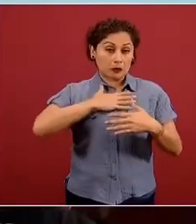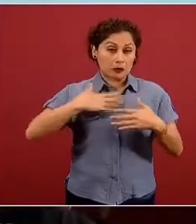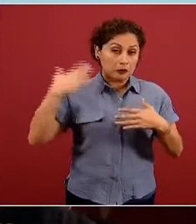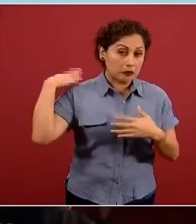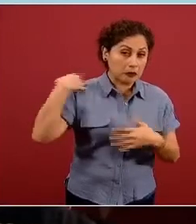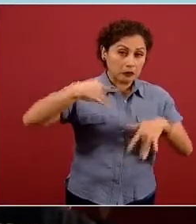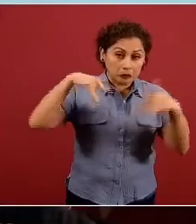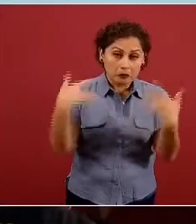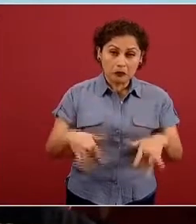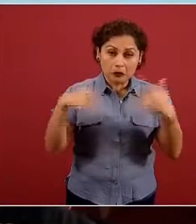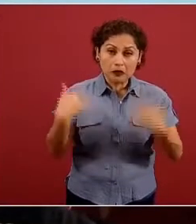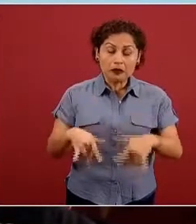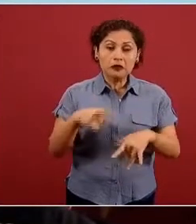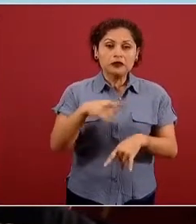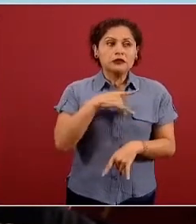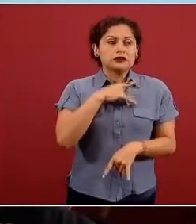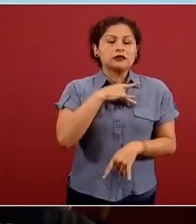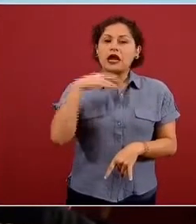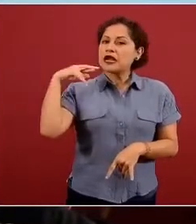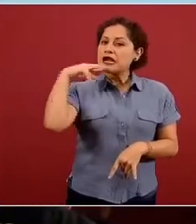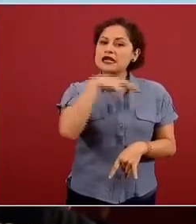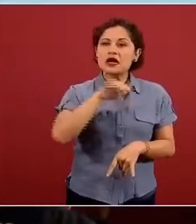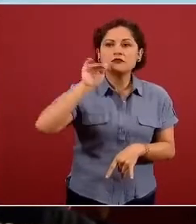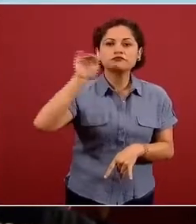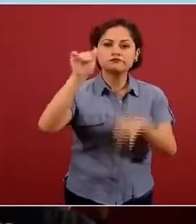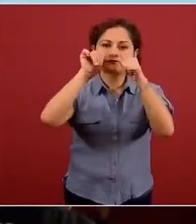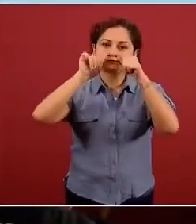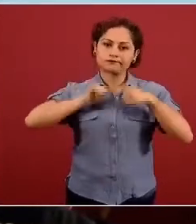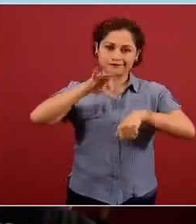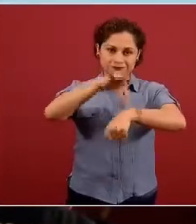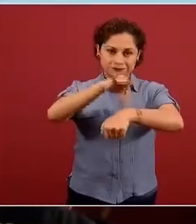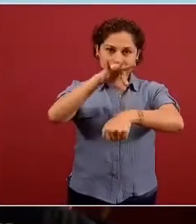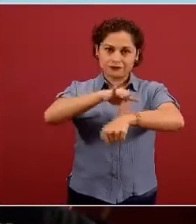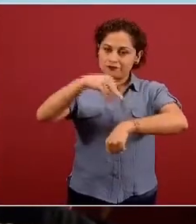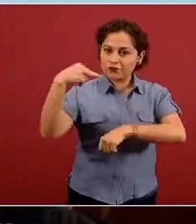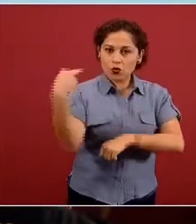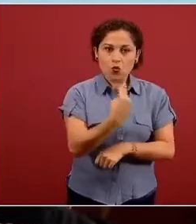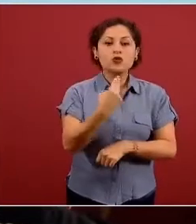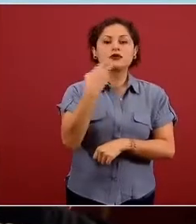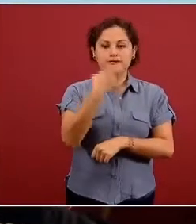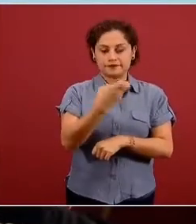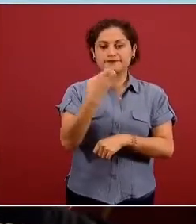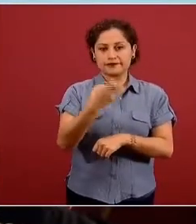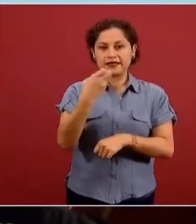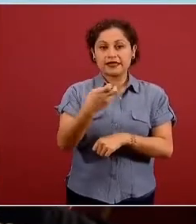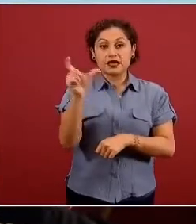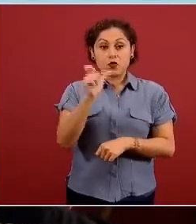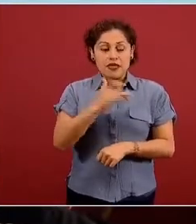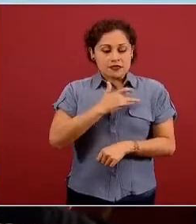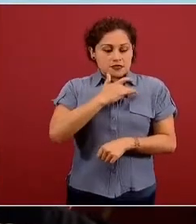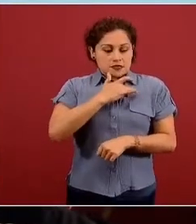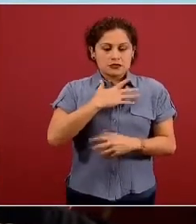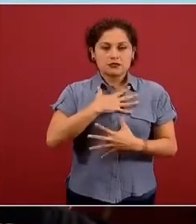ir inmediatamente a la atención médica de urgencias. Ese es un signo de alarma, así se llama formalmente